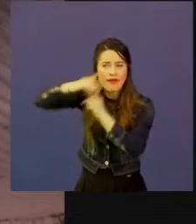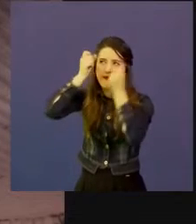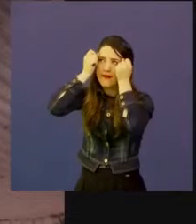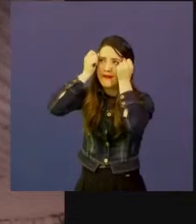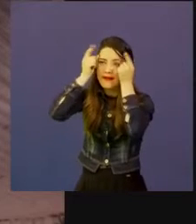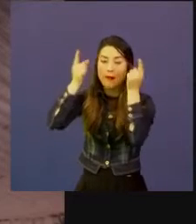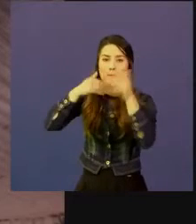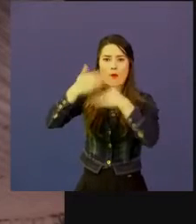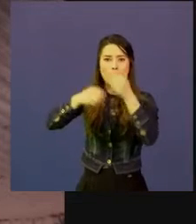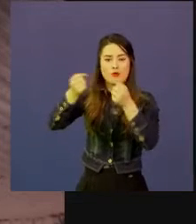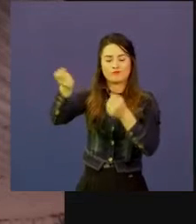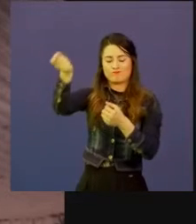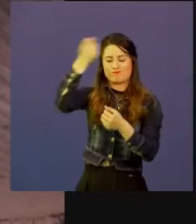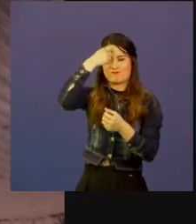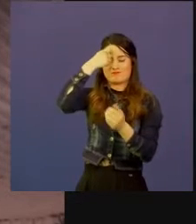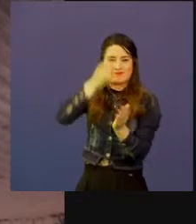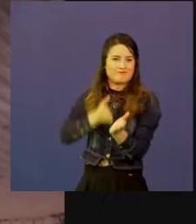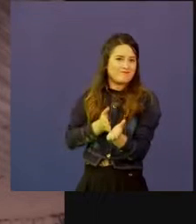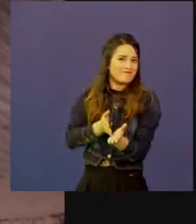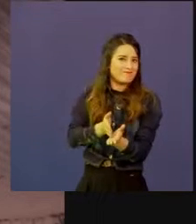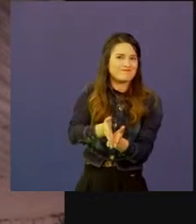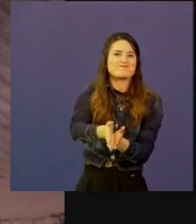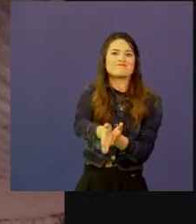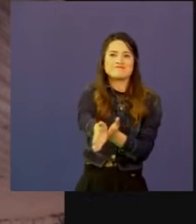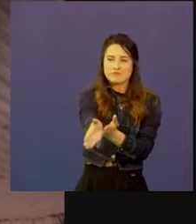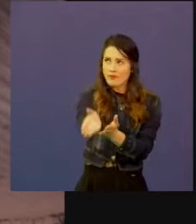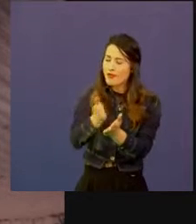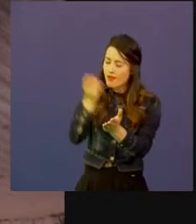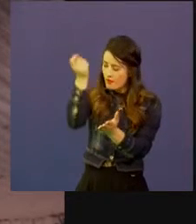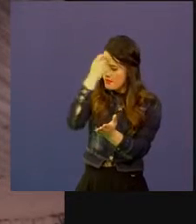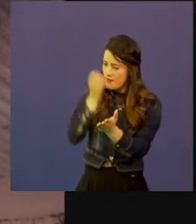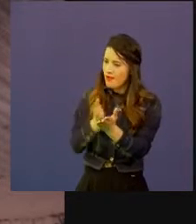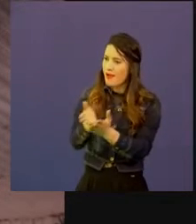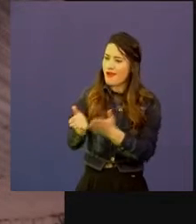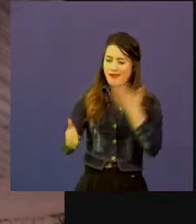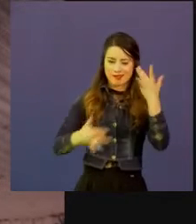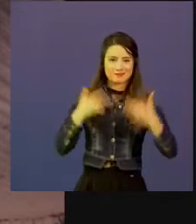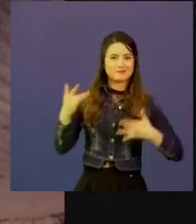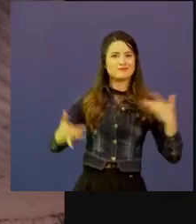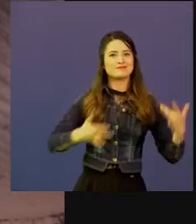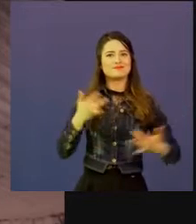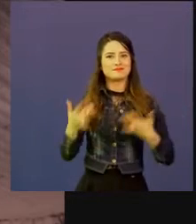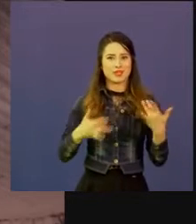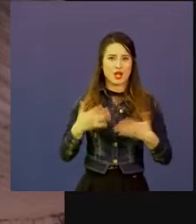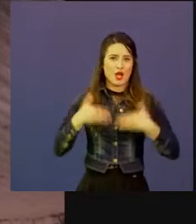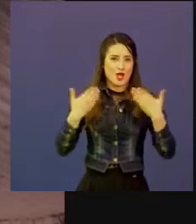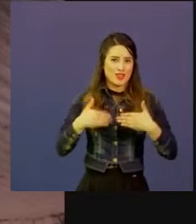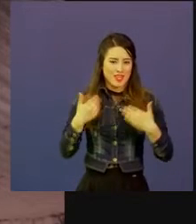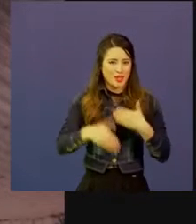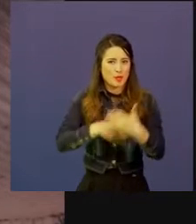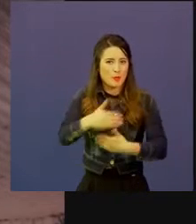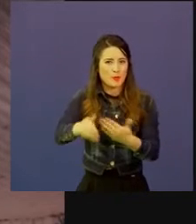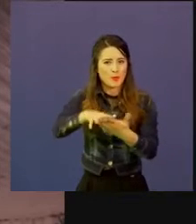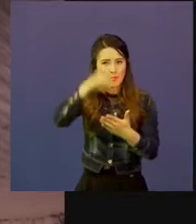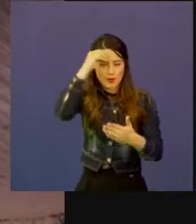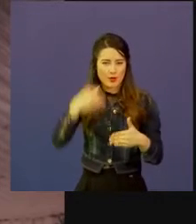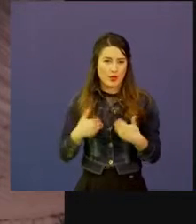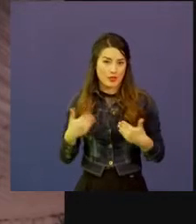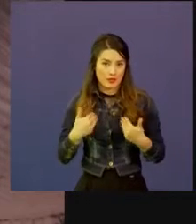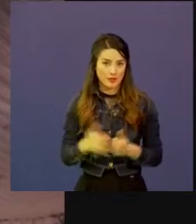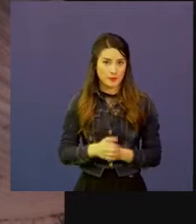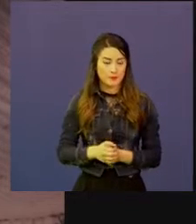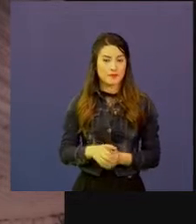alguna manera se conviertan en aprendizajes efectivos que emocionen y diviertan al estudiante durante este proceso. Cuando hablamos de